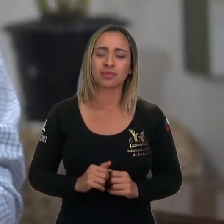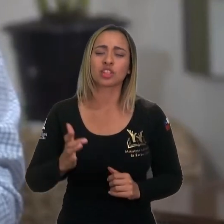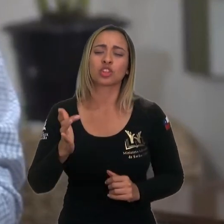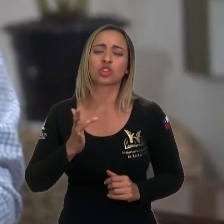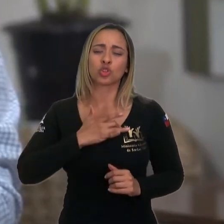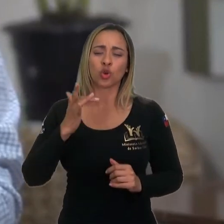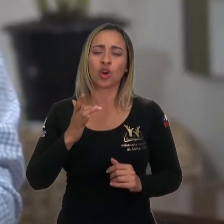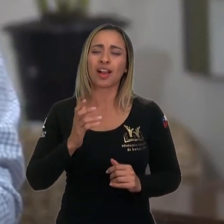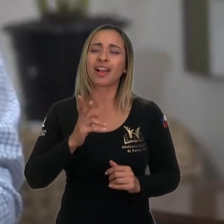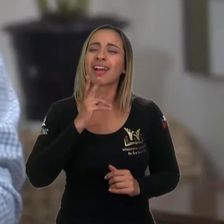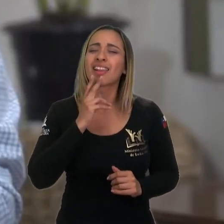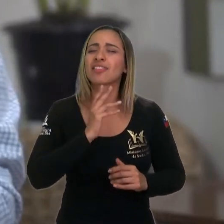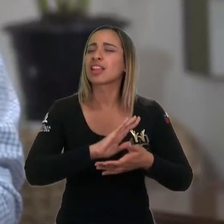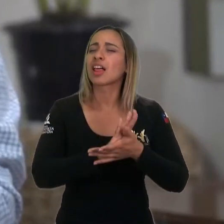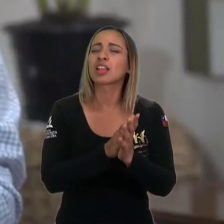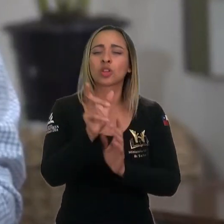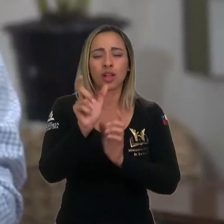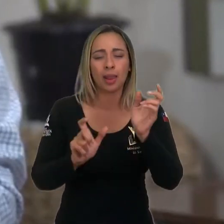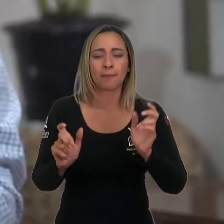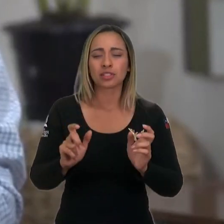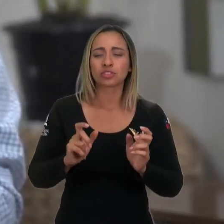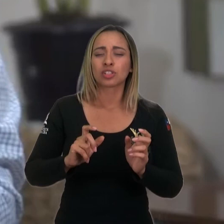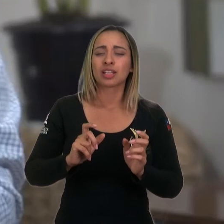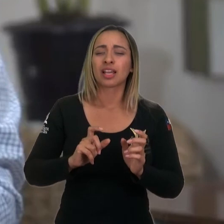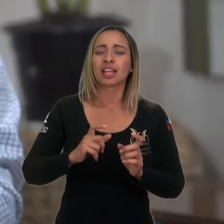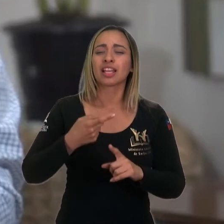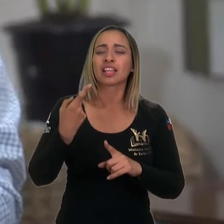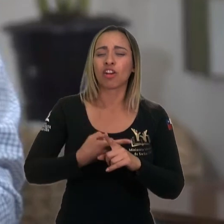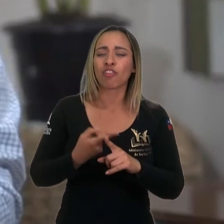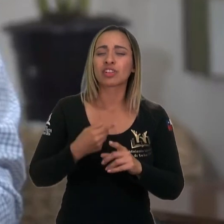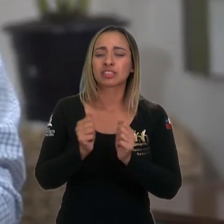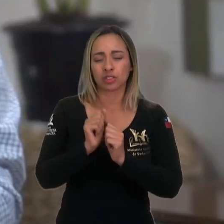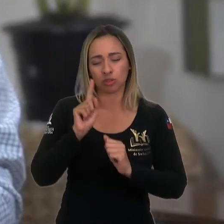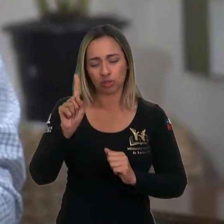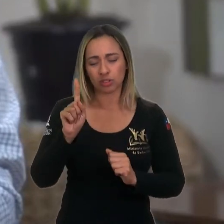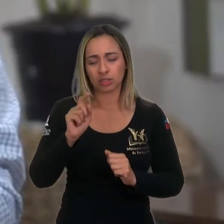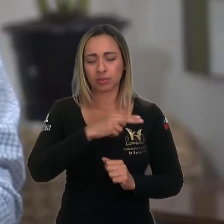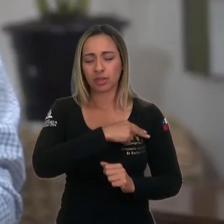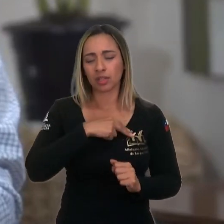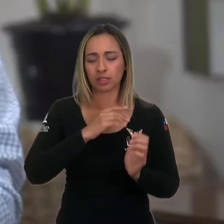hijos sinceros que están hablando contigo. En el nombre de Jesucristo. Amén.